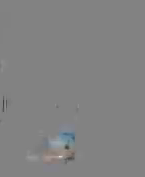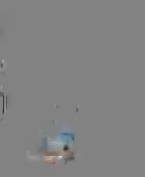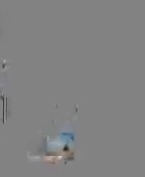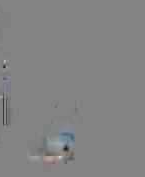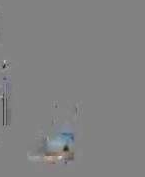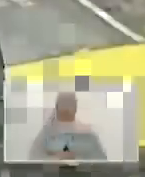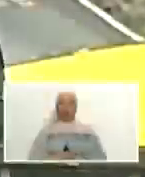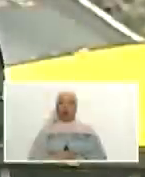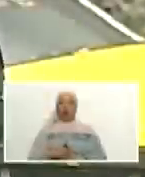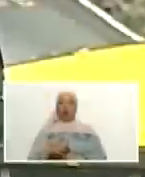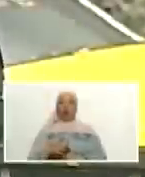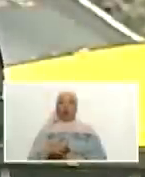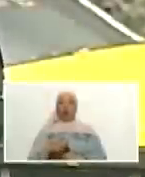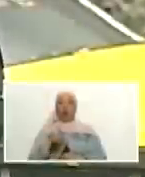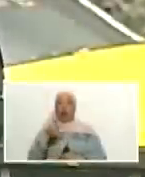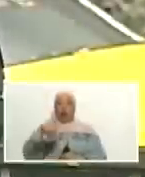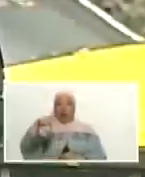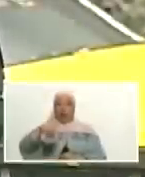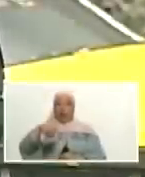realmente